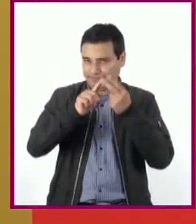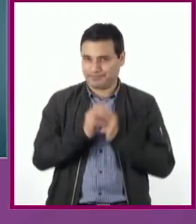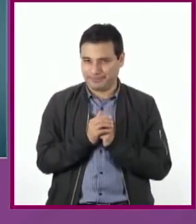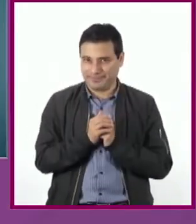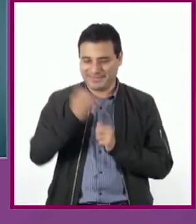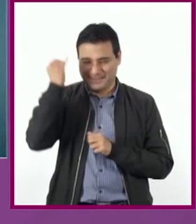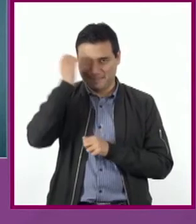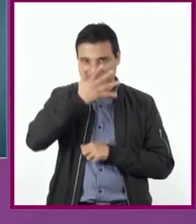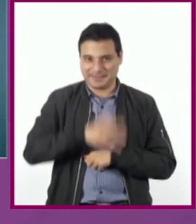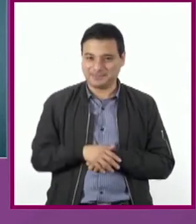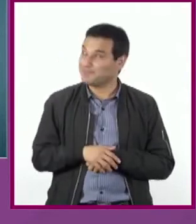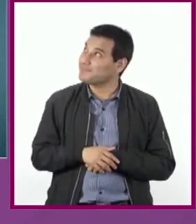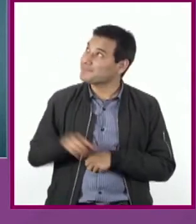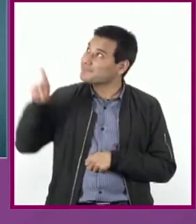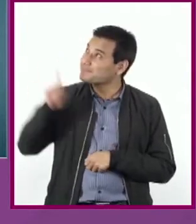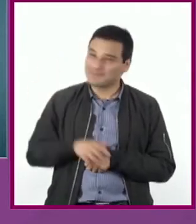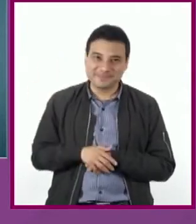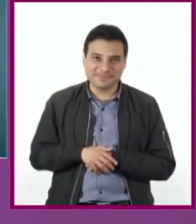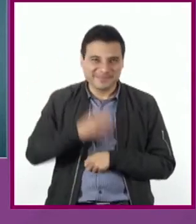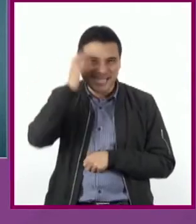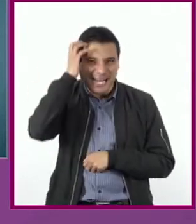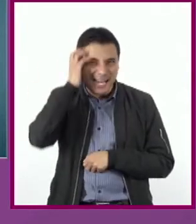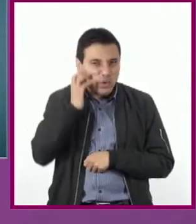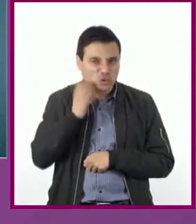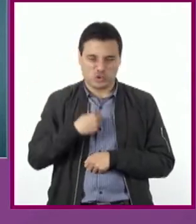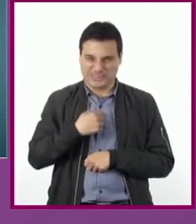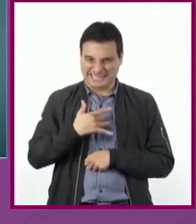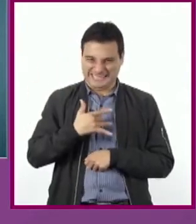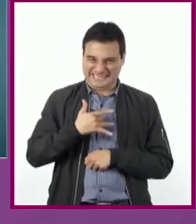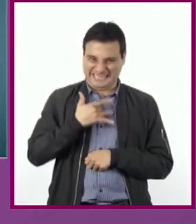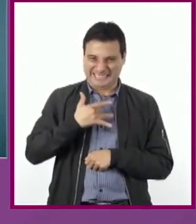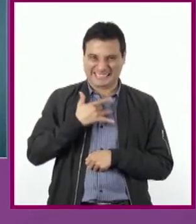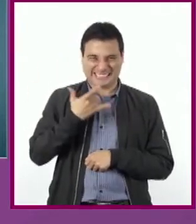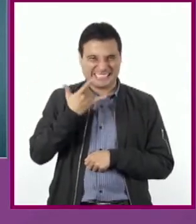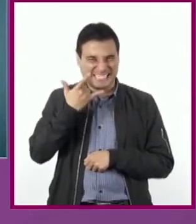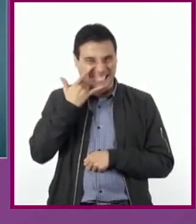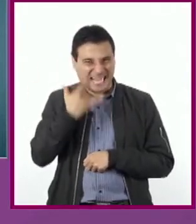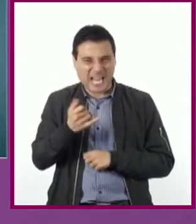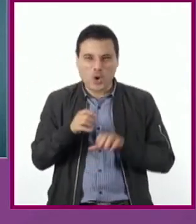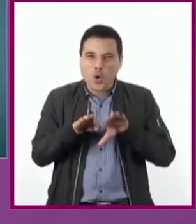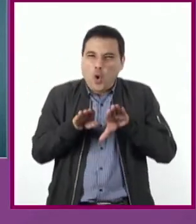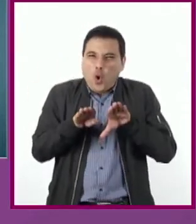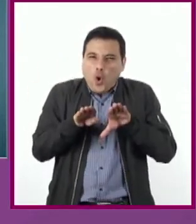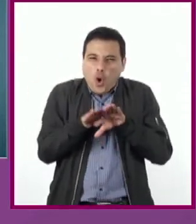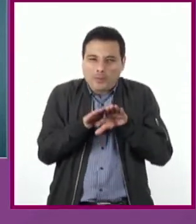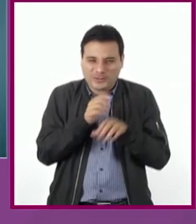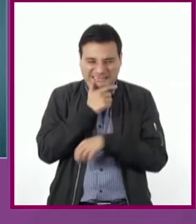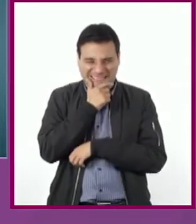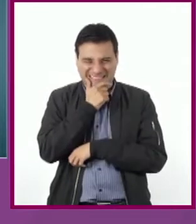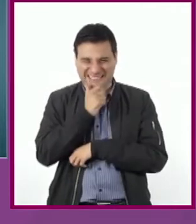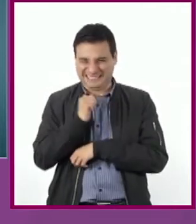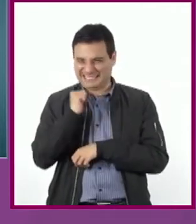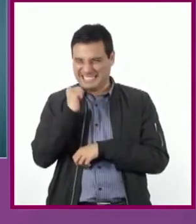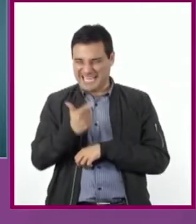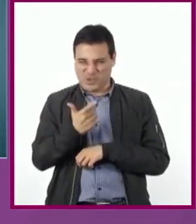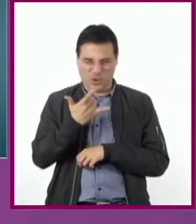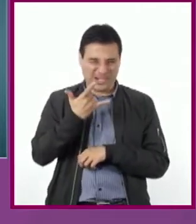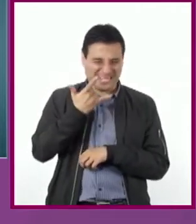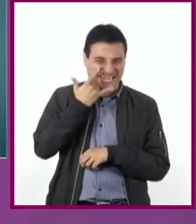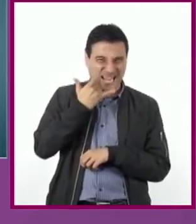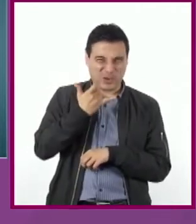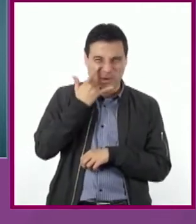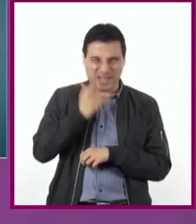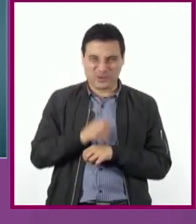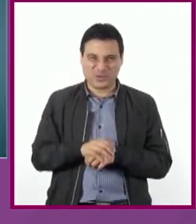león me hace sentir extrañeza, intriga. Como que hay algo misterioso en una noche